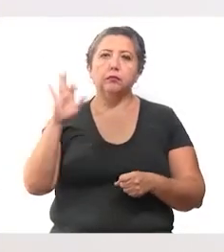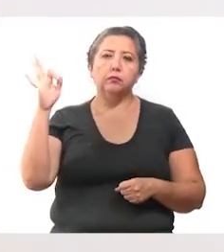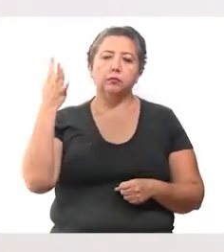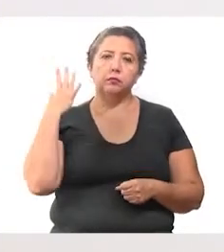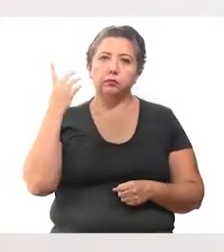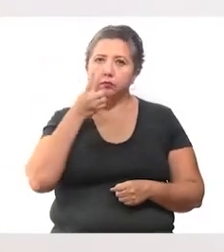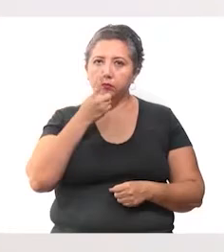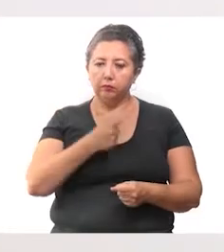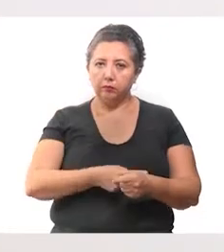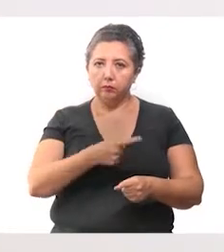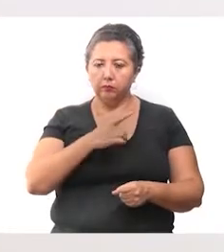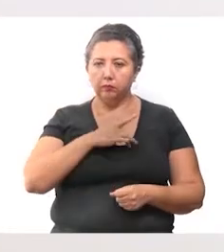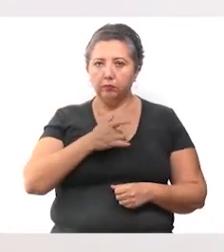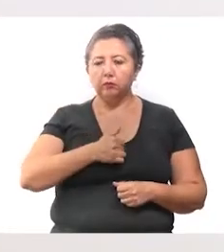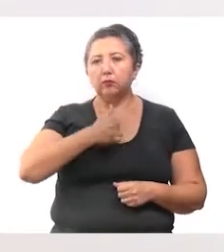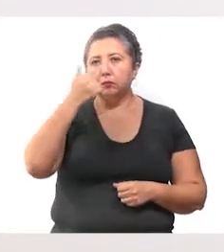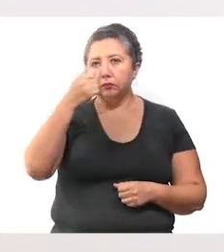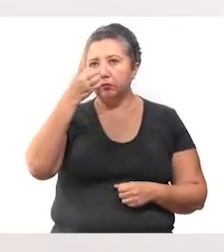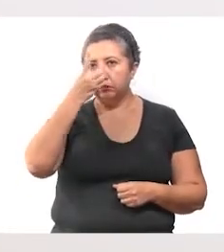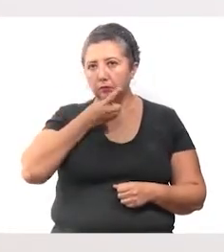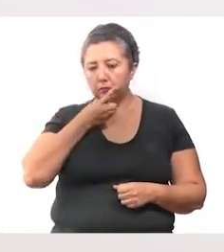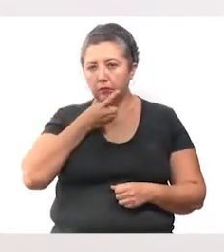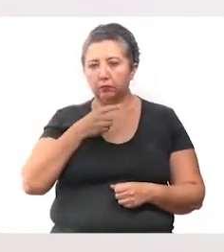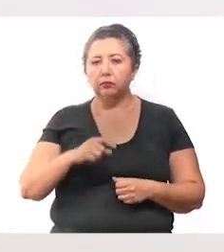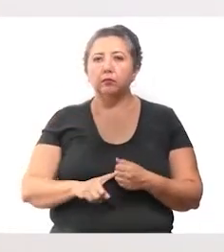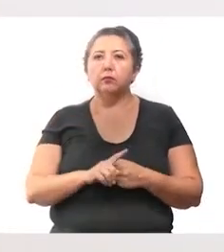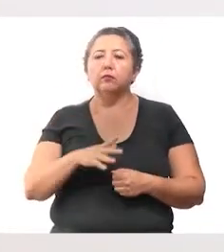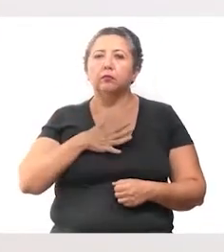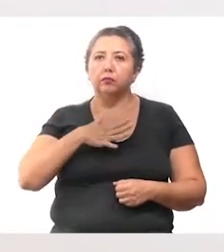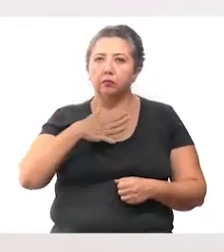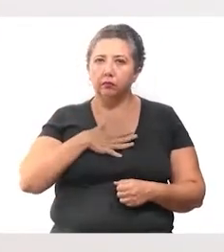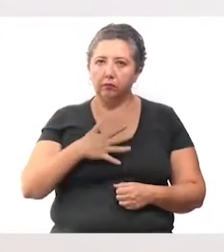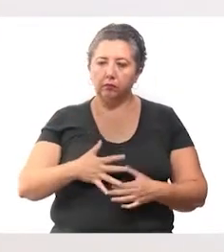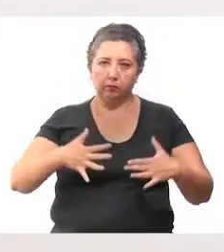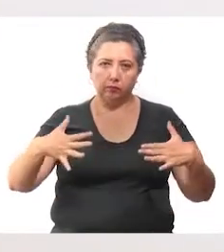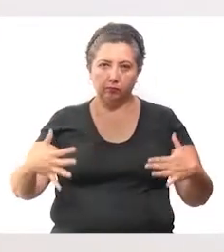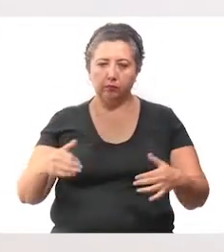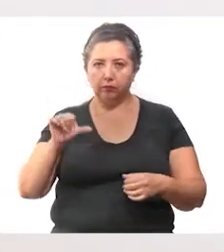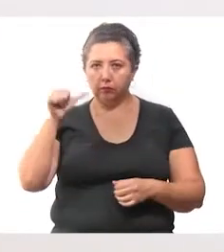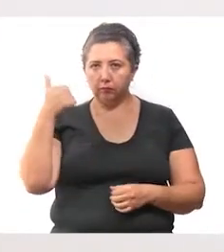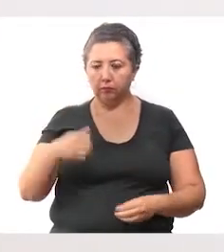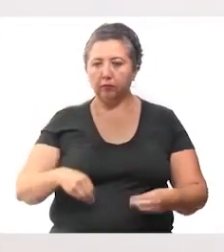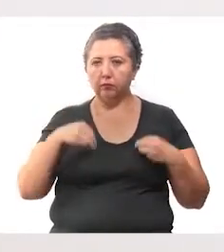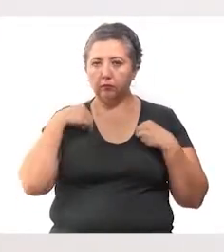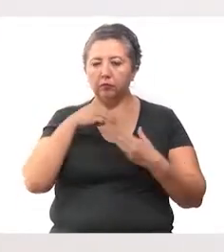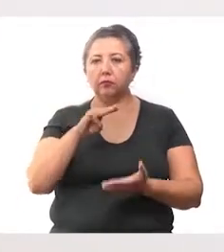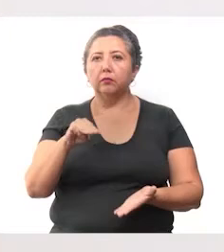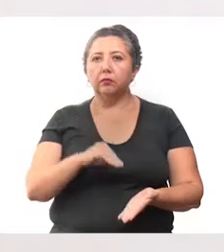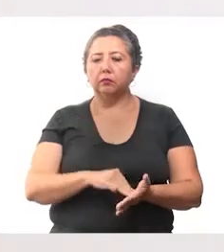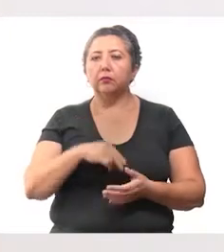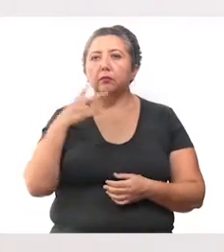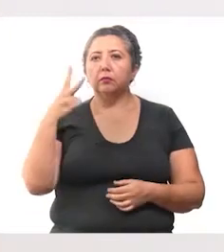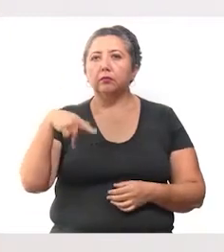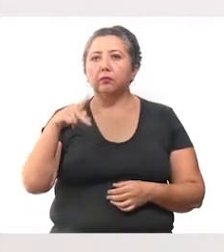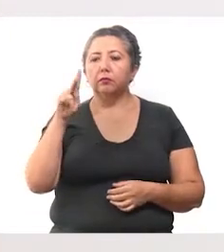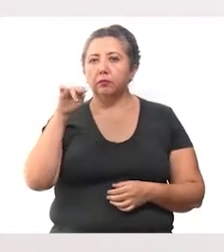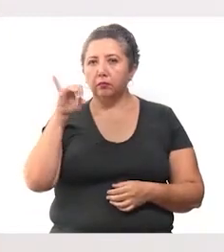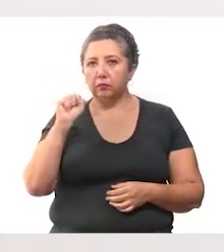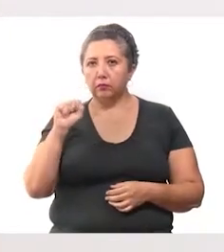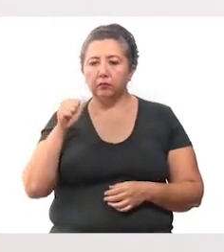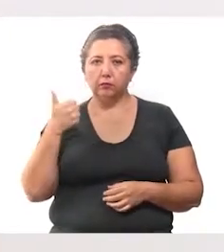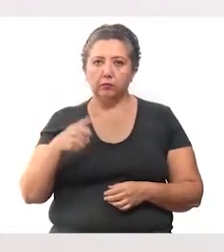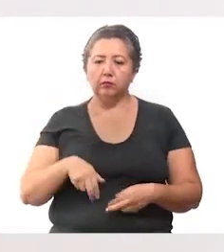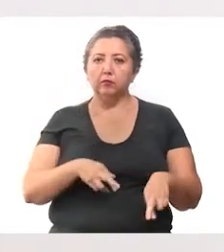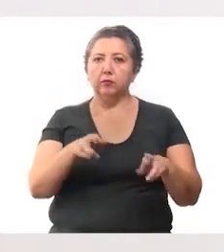principales enfermedades fueron hipertensión arterial, diabetes, EPOC y obesidad. 11 residían en Mérida, 2 en Canacín, 1